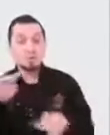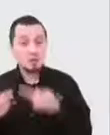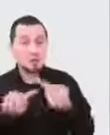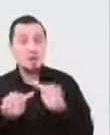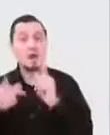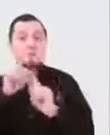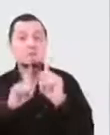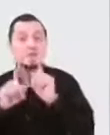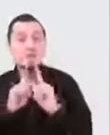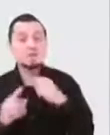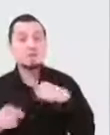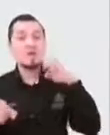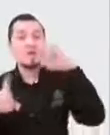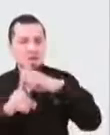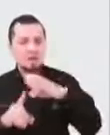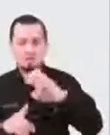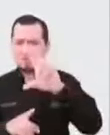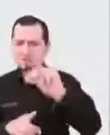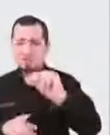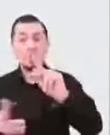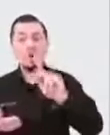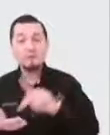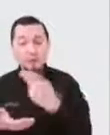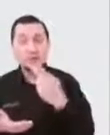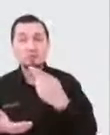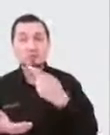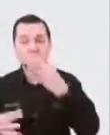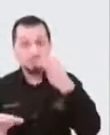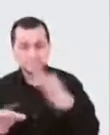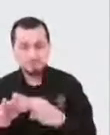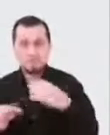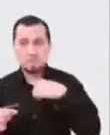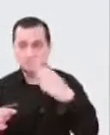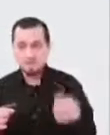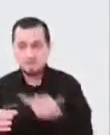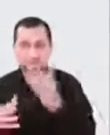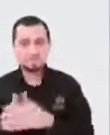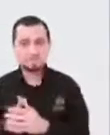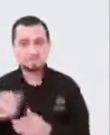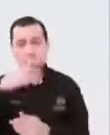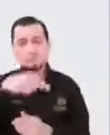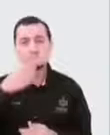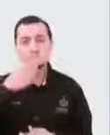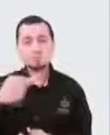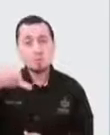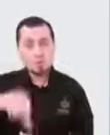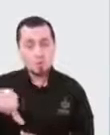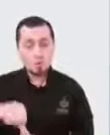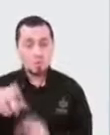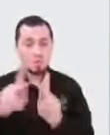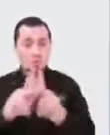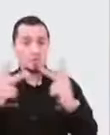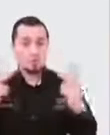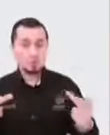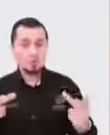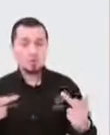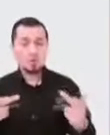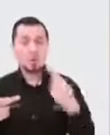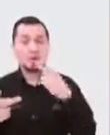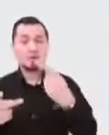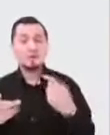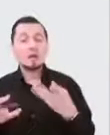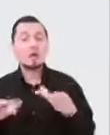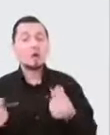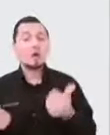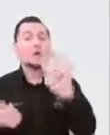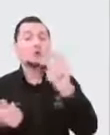mentiras y voy a dar los datos nada más por última vez para que veas a qué me refiero tú pública esté hoy en tu periódico que